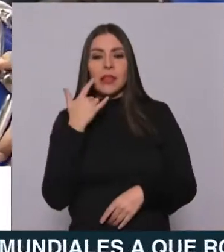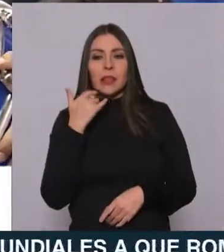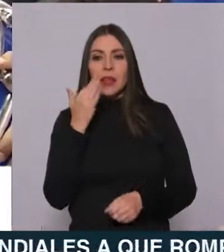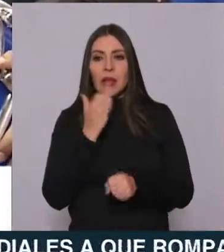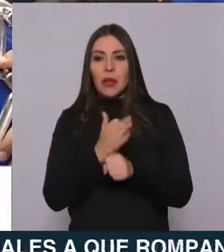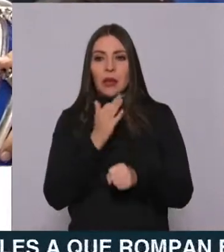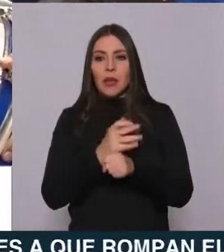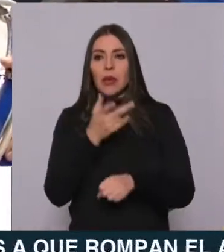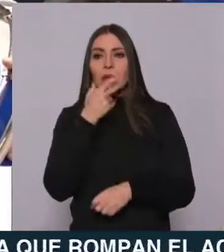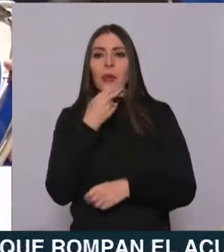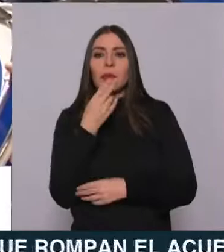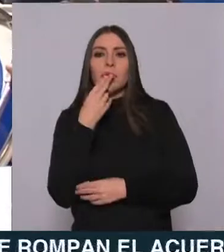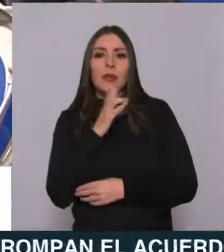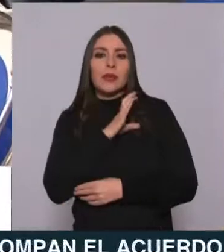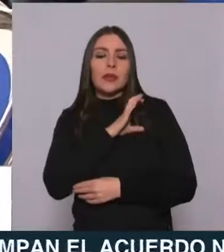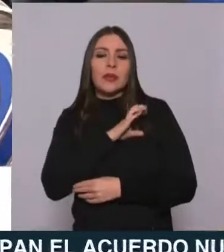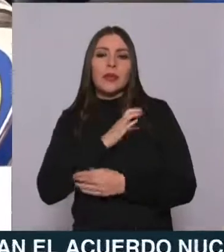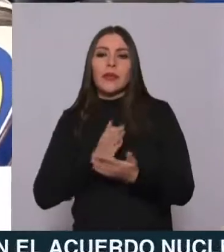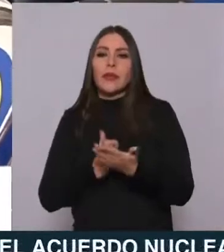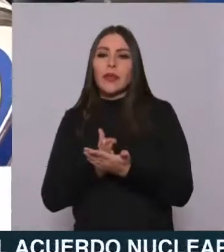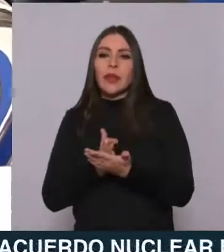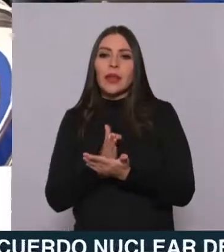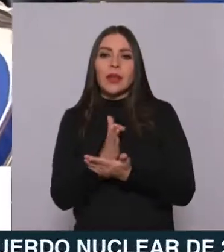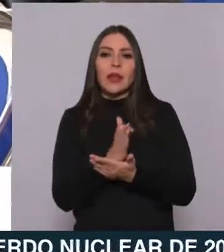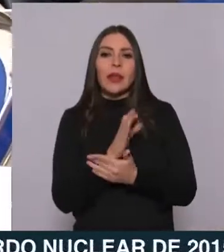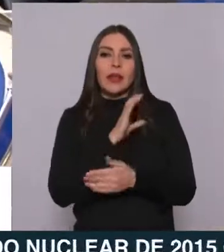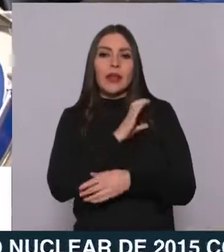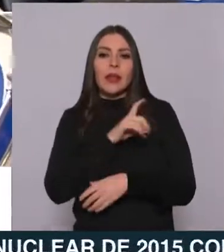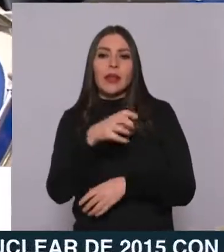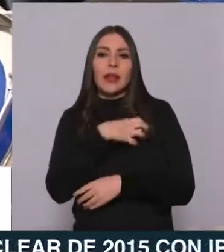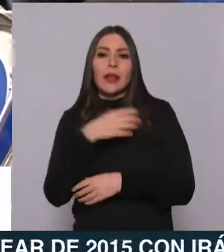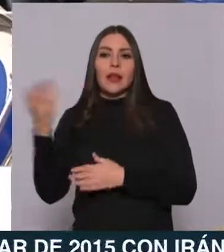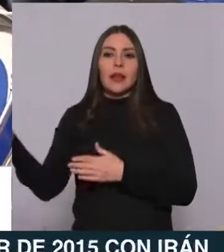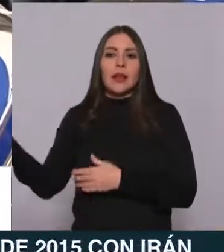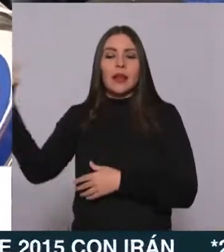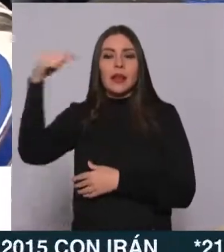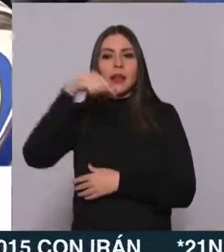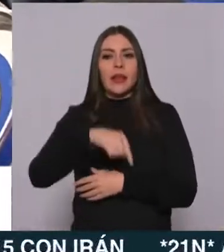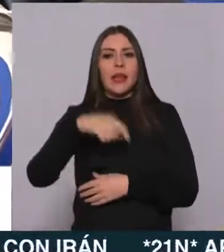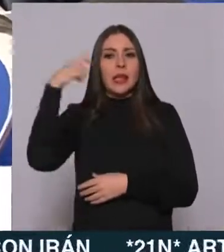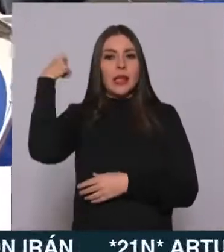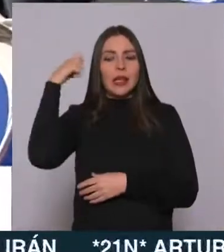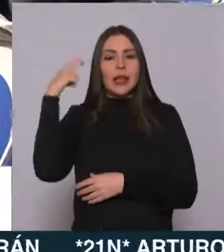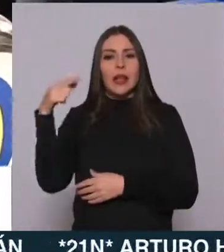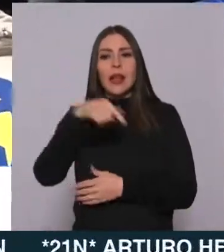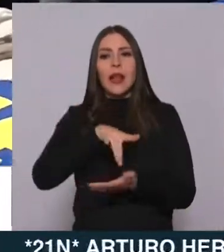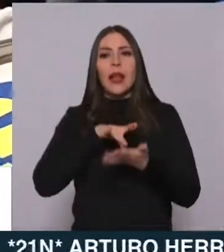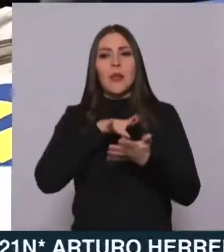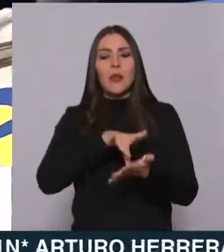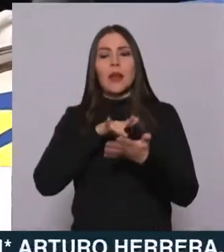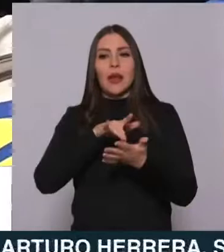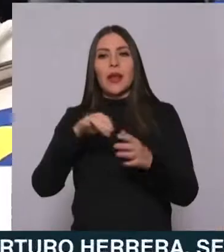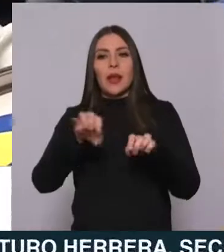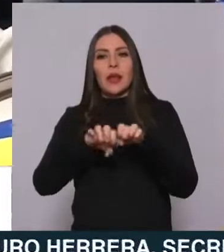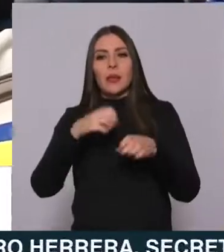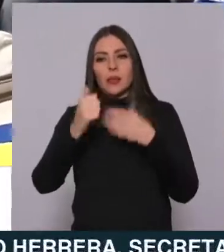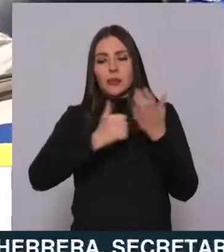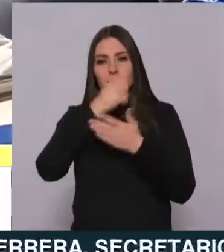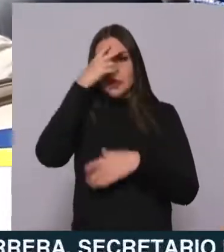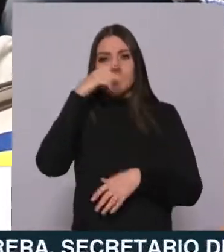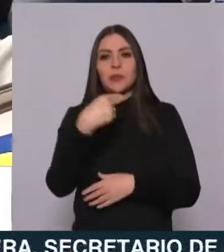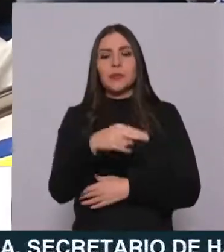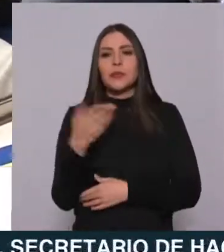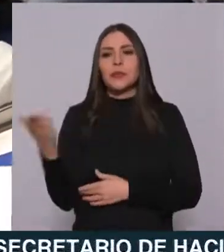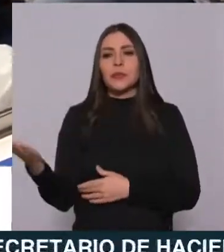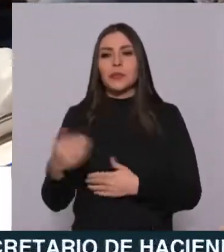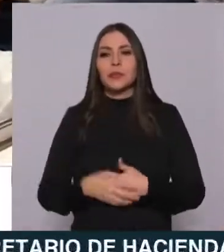fiel aficionado a los Capitanes que viene desde Querétaro a apoyar al equipo capitalino. ¿Cuál es tu nombre, amigo? Hola, buenas noches. Mi nombre es Sinue